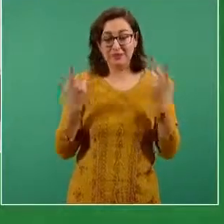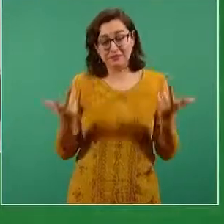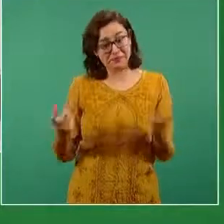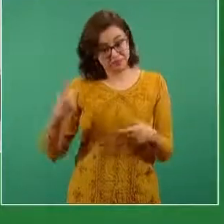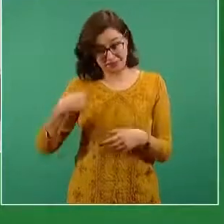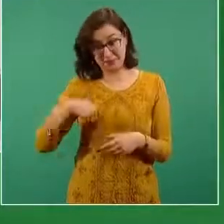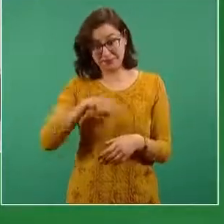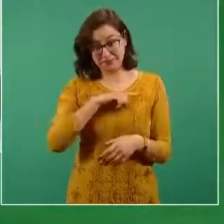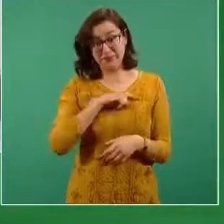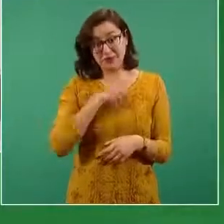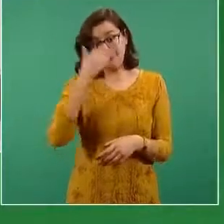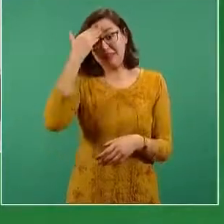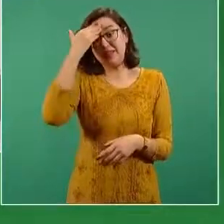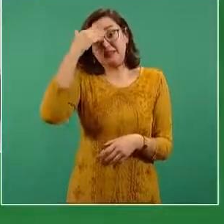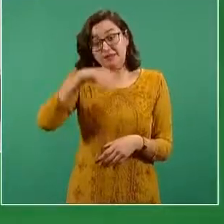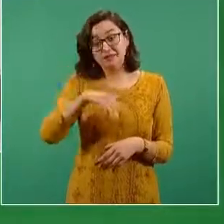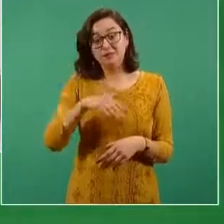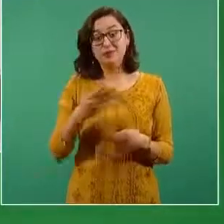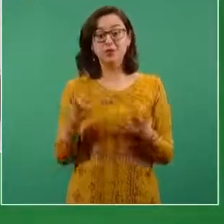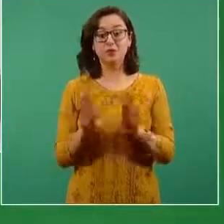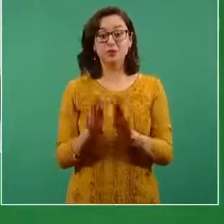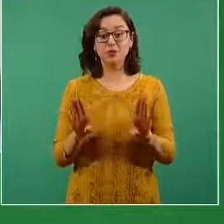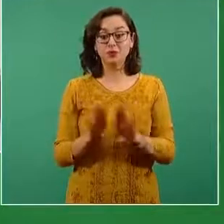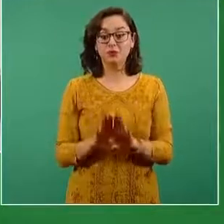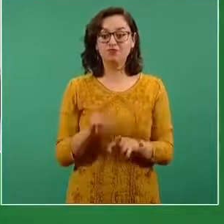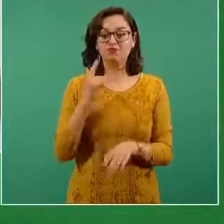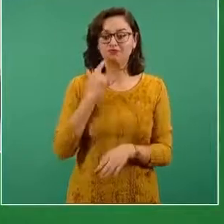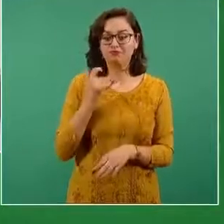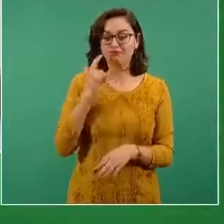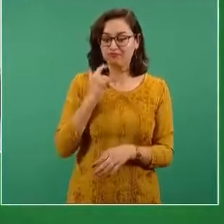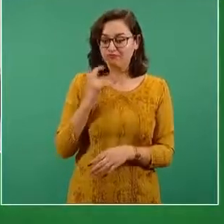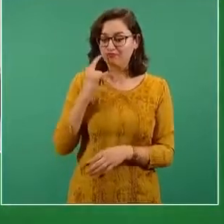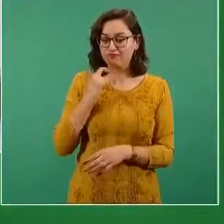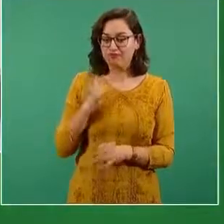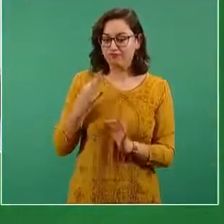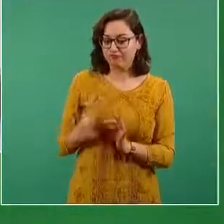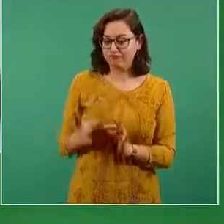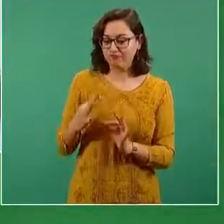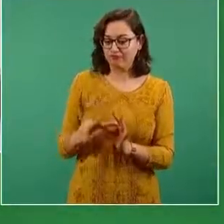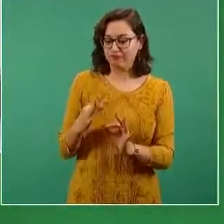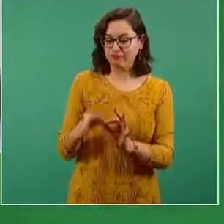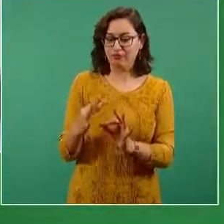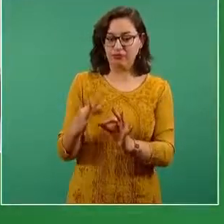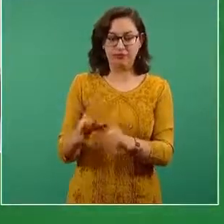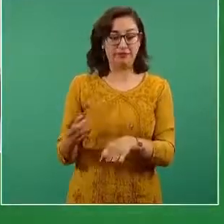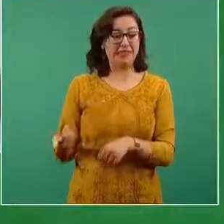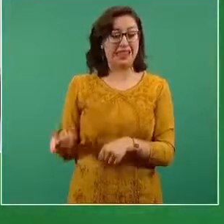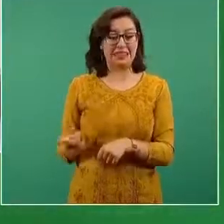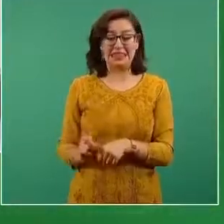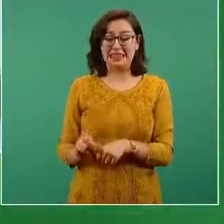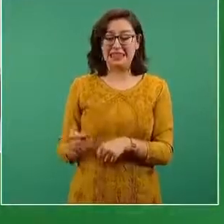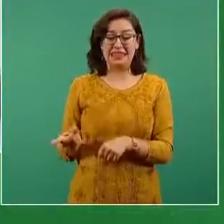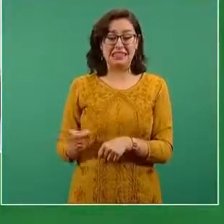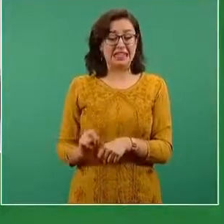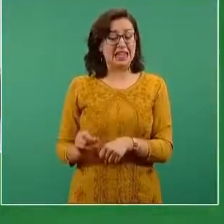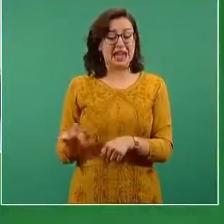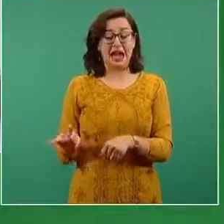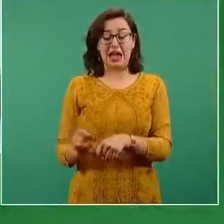muy ciertos es que solamente el esfuerzo, la consistencia, el estar todos los días